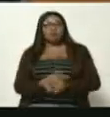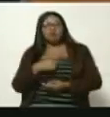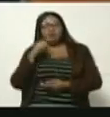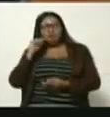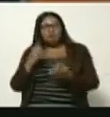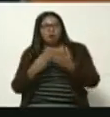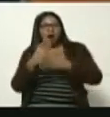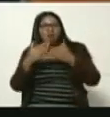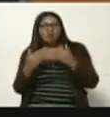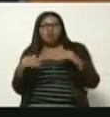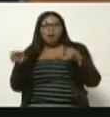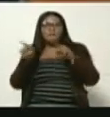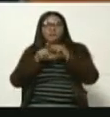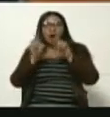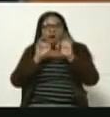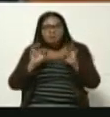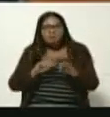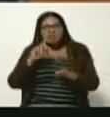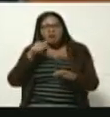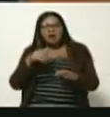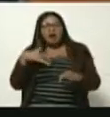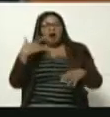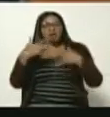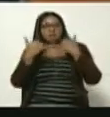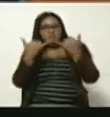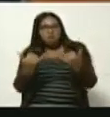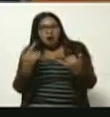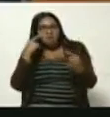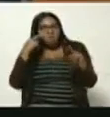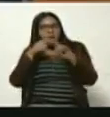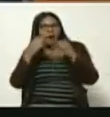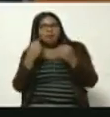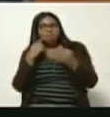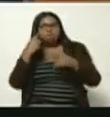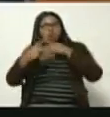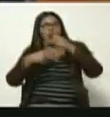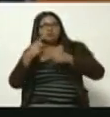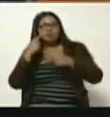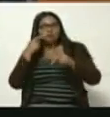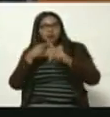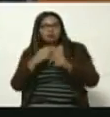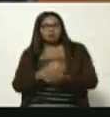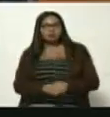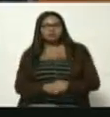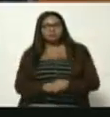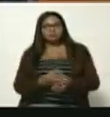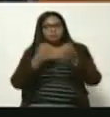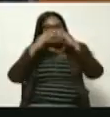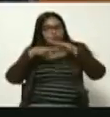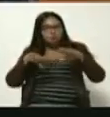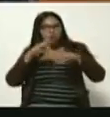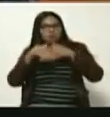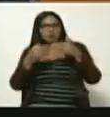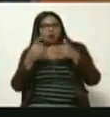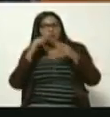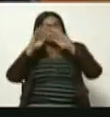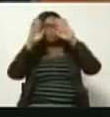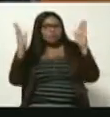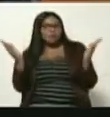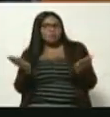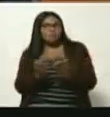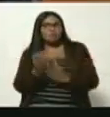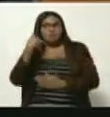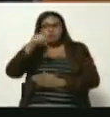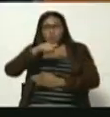exacerbada, a su vez, no solo por las actuales tensiones geopolíticas o por la polarización que impera en el mundo de hoy,